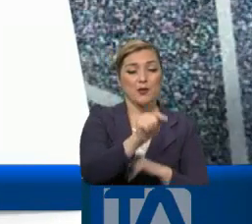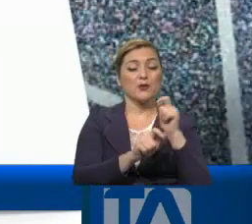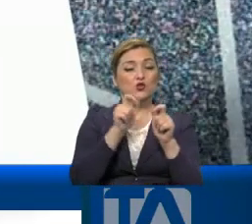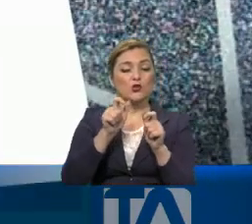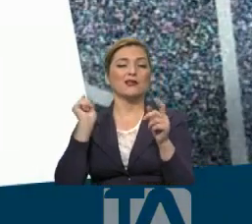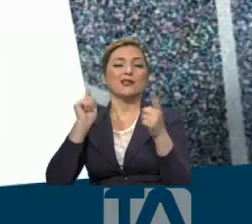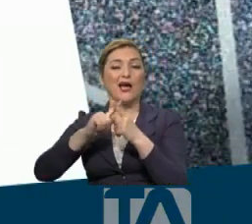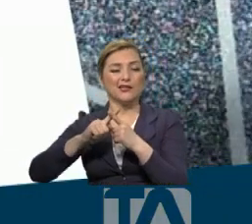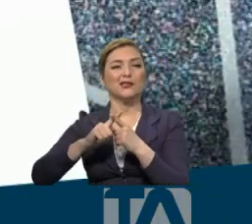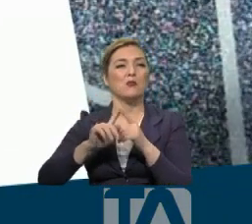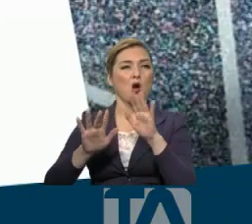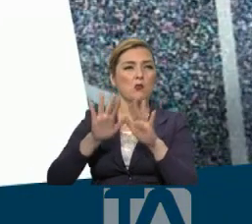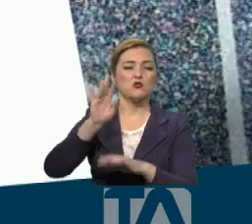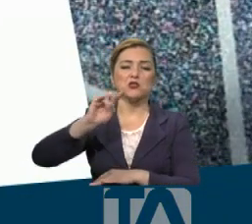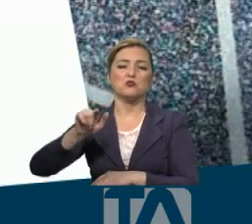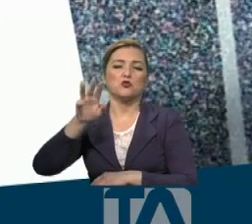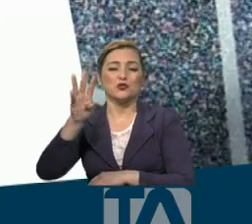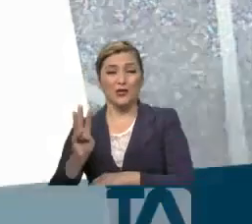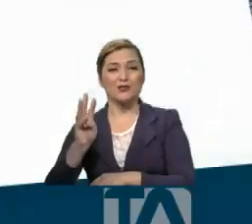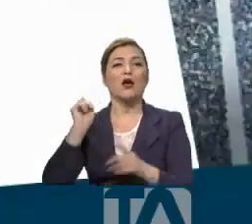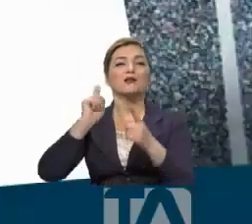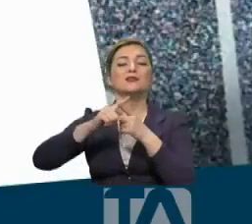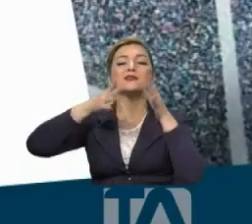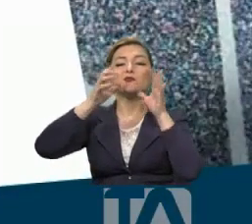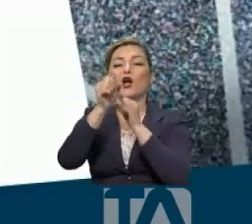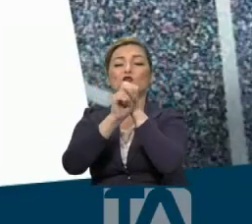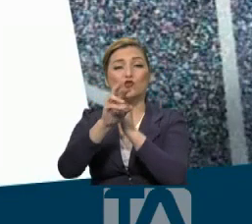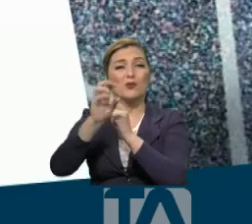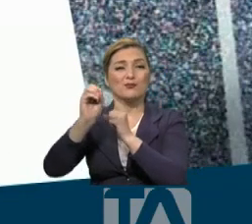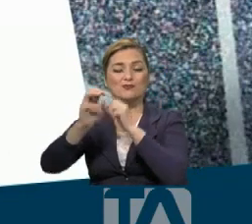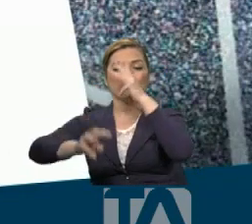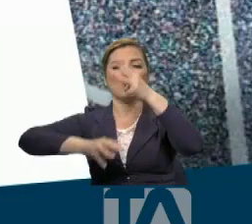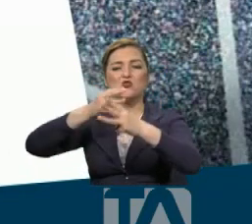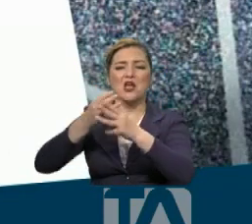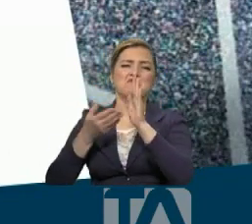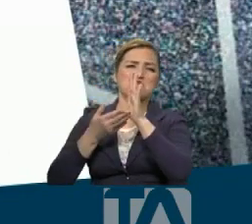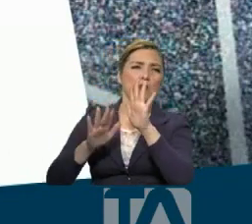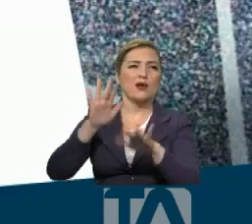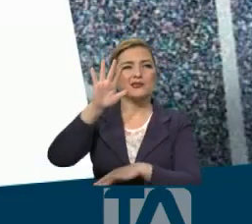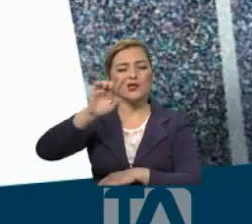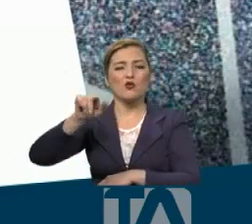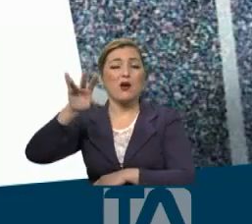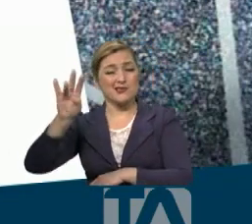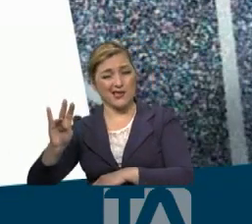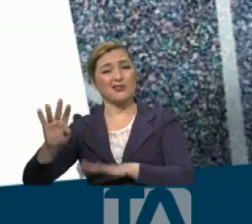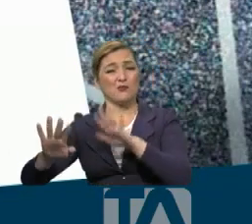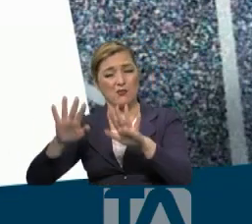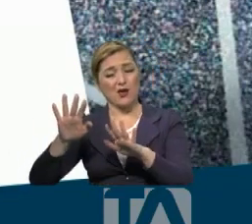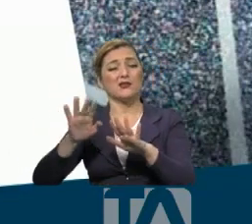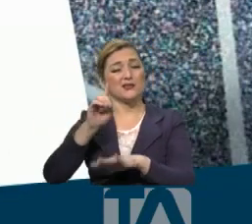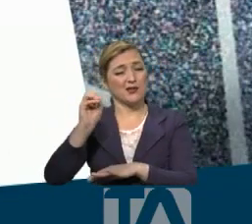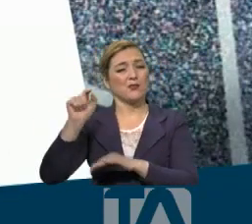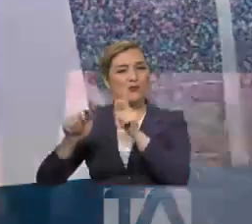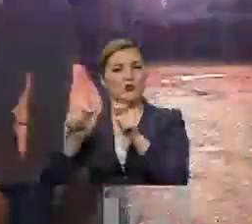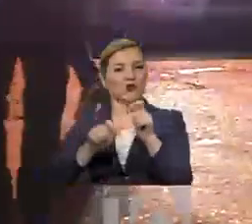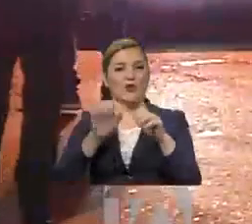de 2020, la tasa ya había superado los 7 puntos, siendo el estándar mundial de referencia de apenas 5,7 puntos por cada